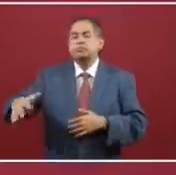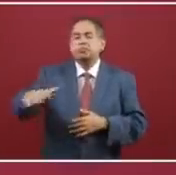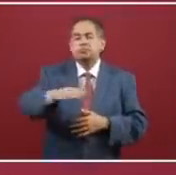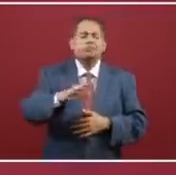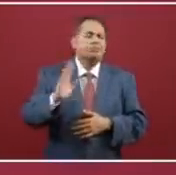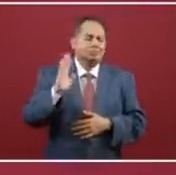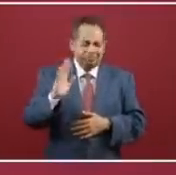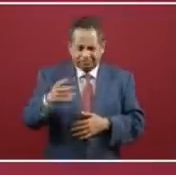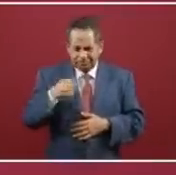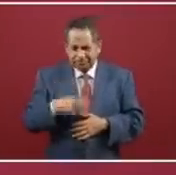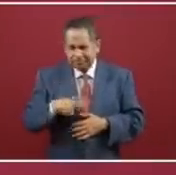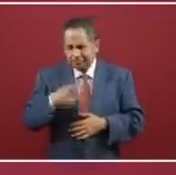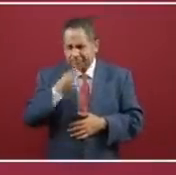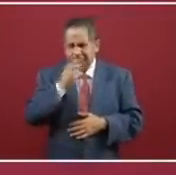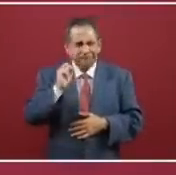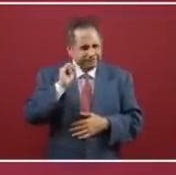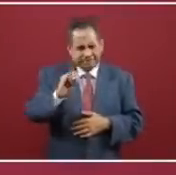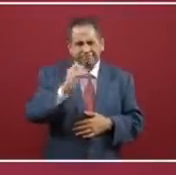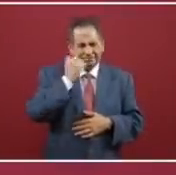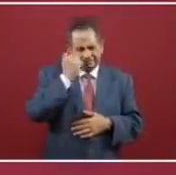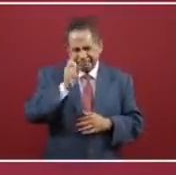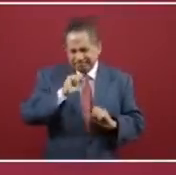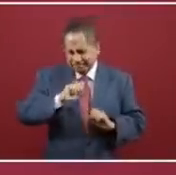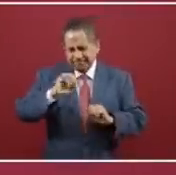tiene el proyecto